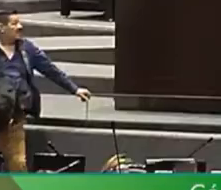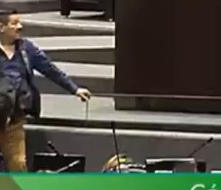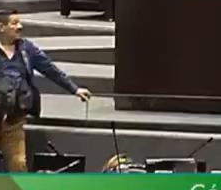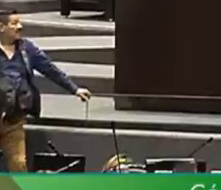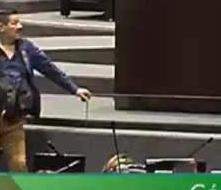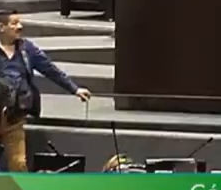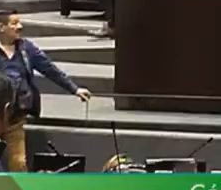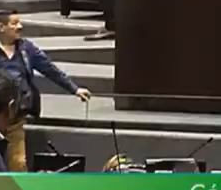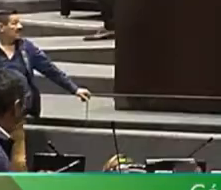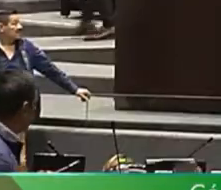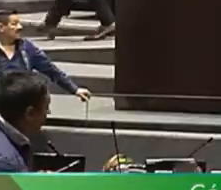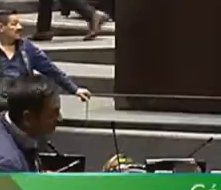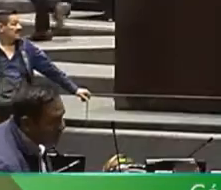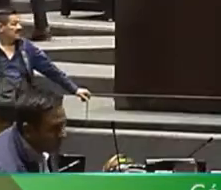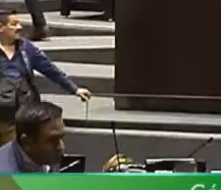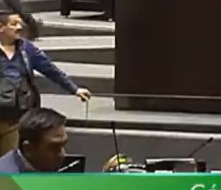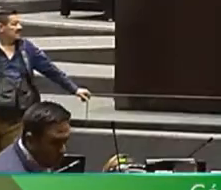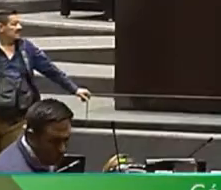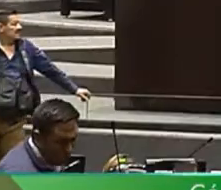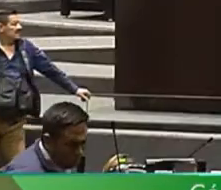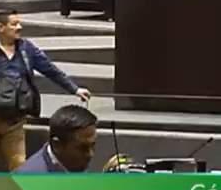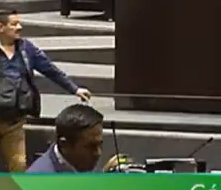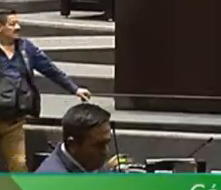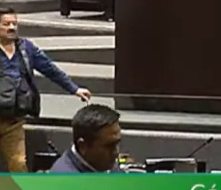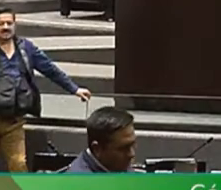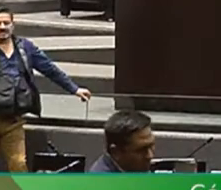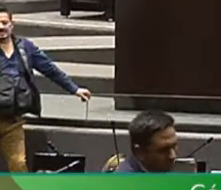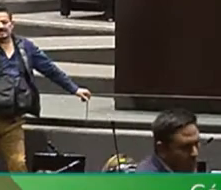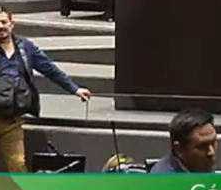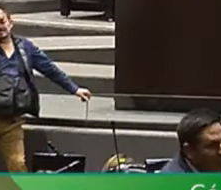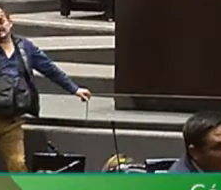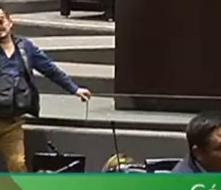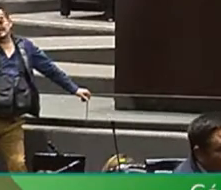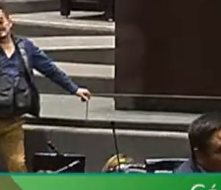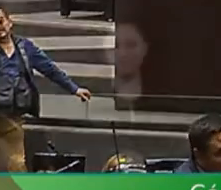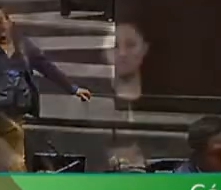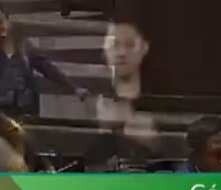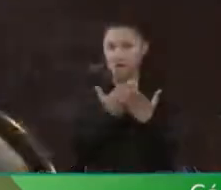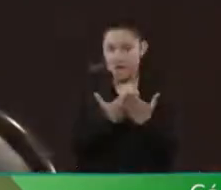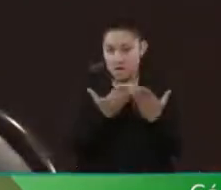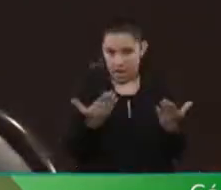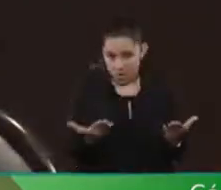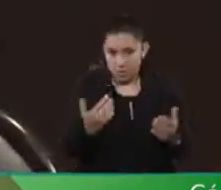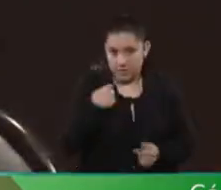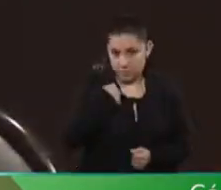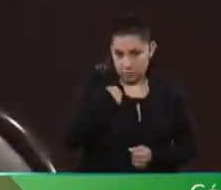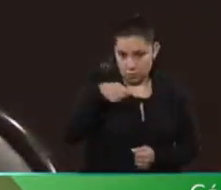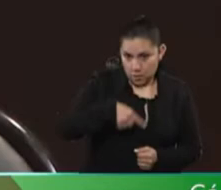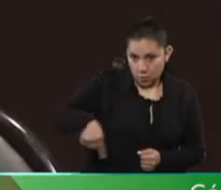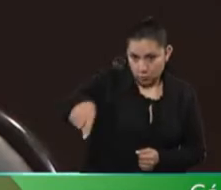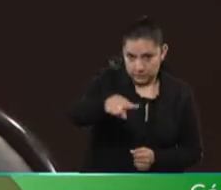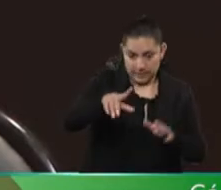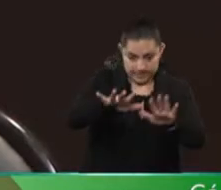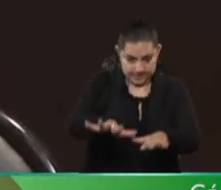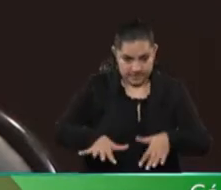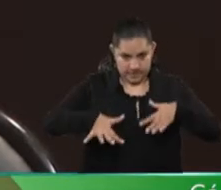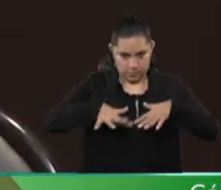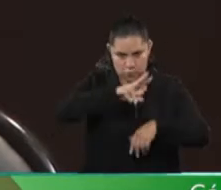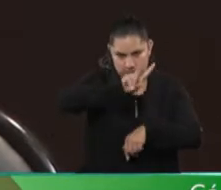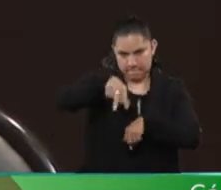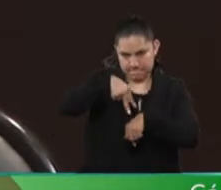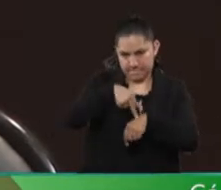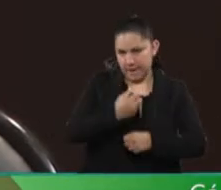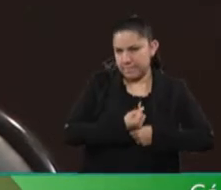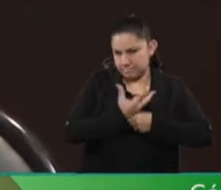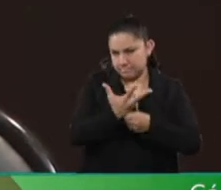y compañeros diputados hoy quiero hablar frente a ustedes en esta Tribuna para